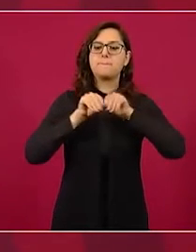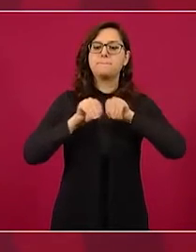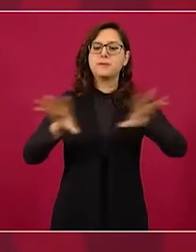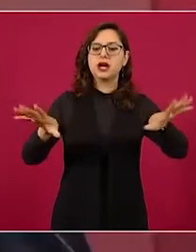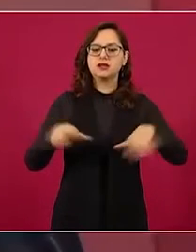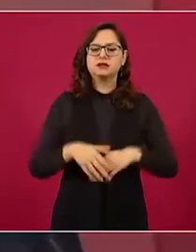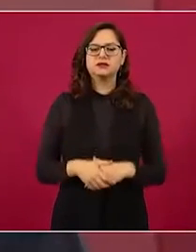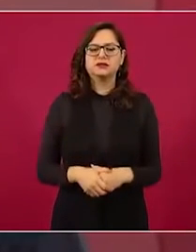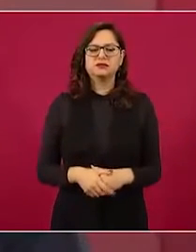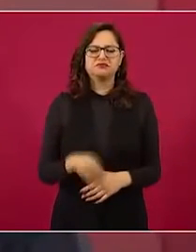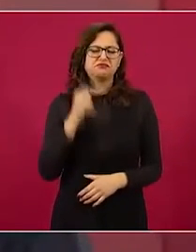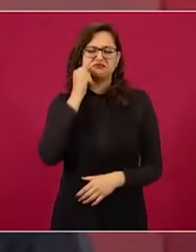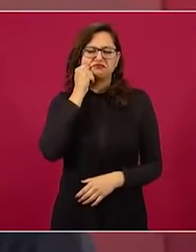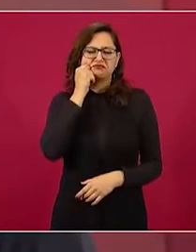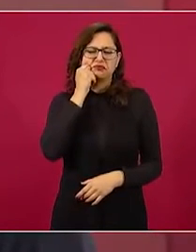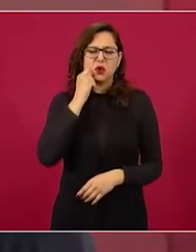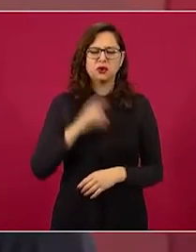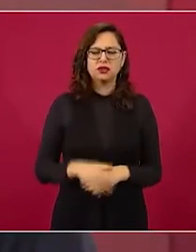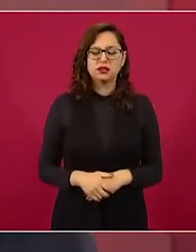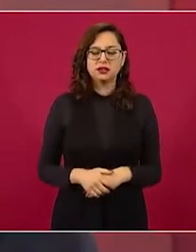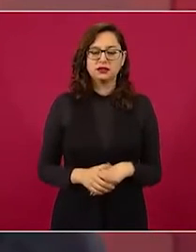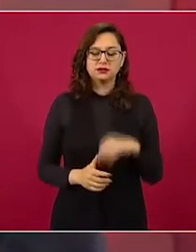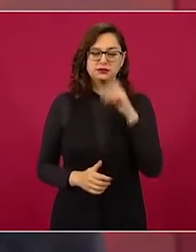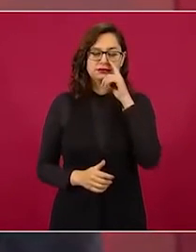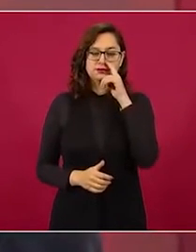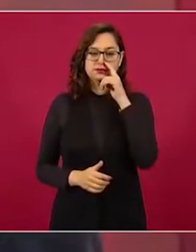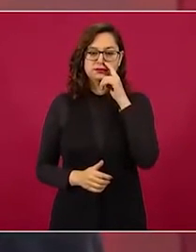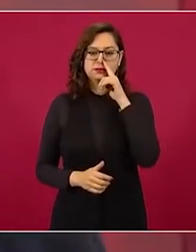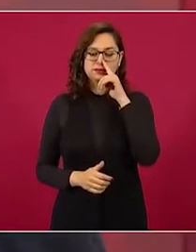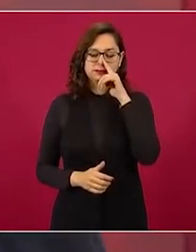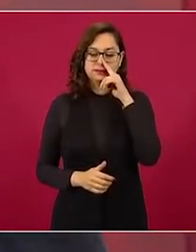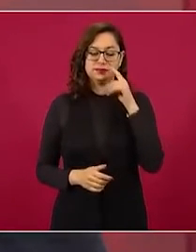No importa, pero que la gente